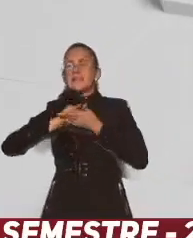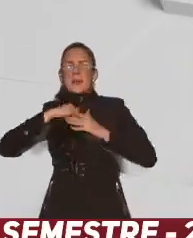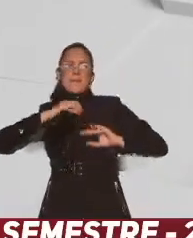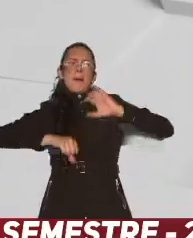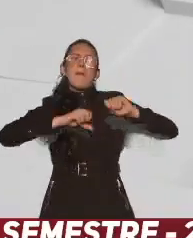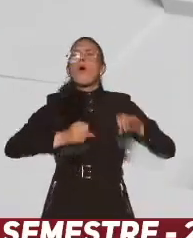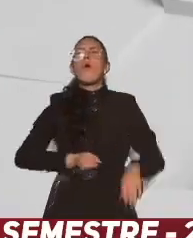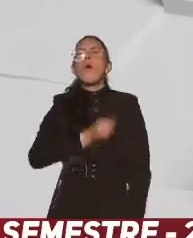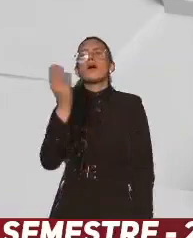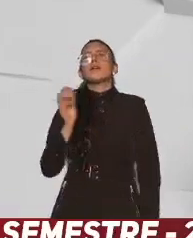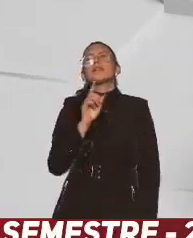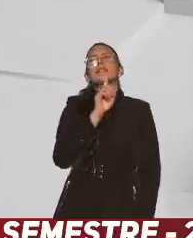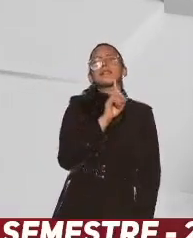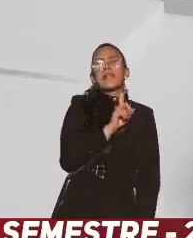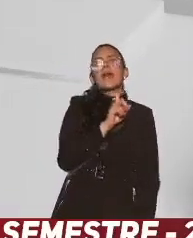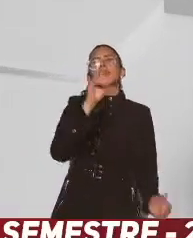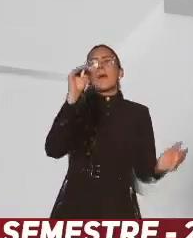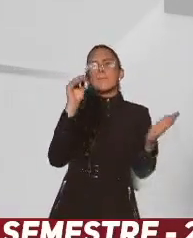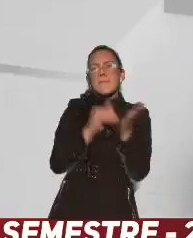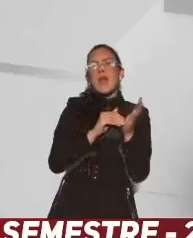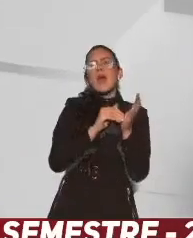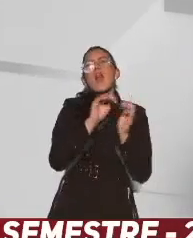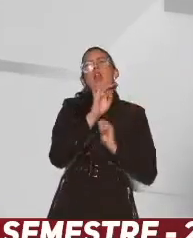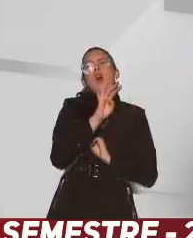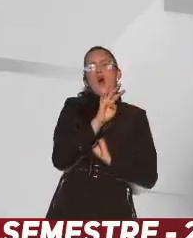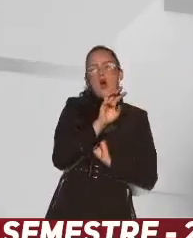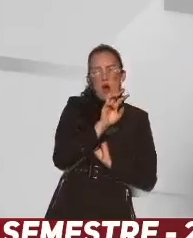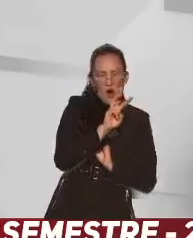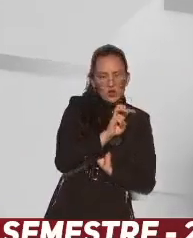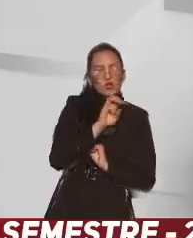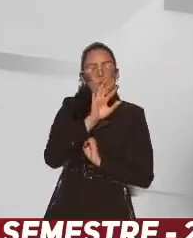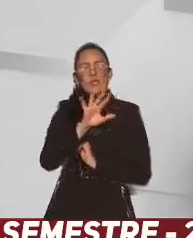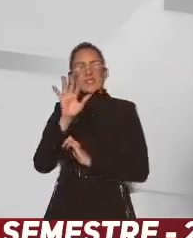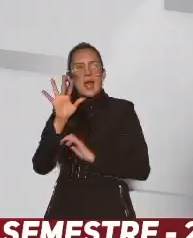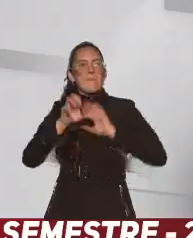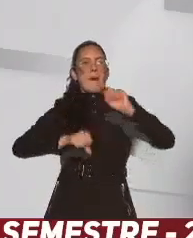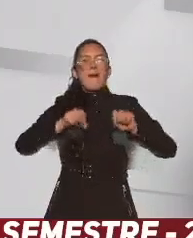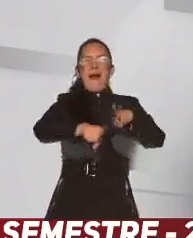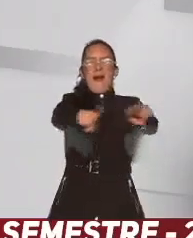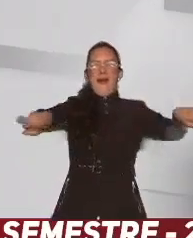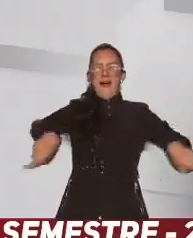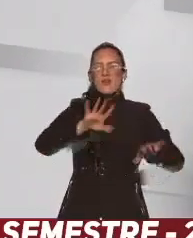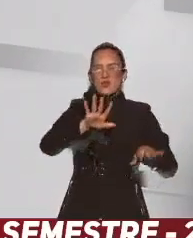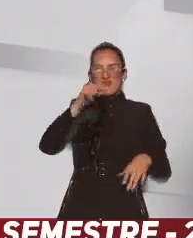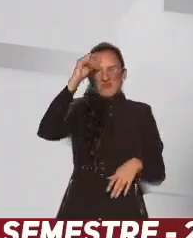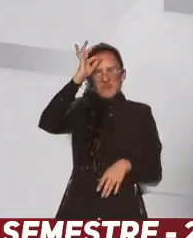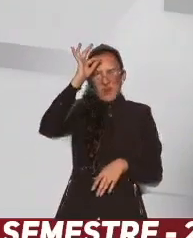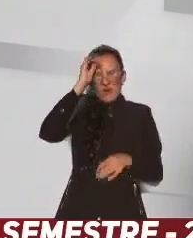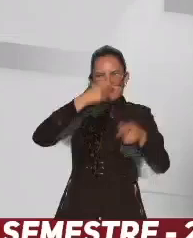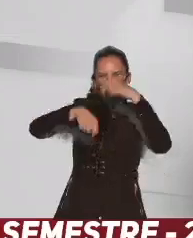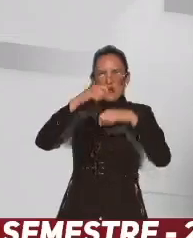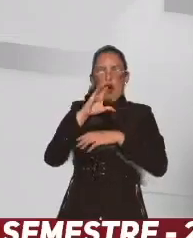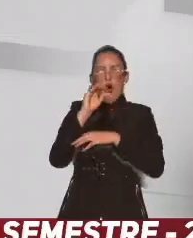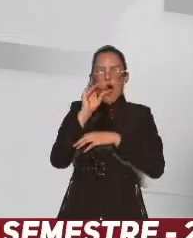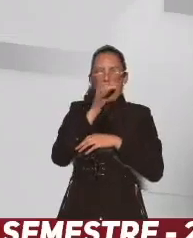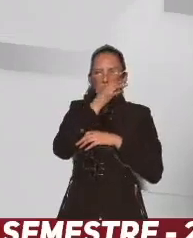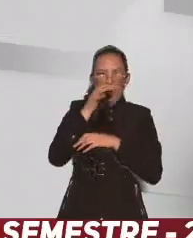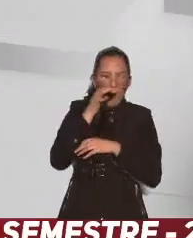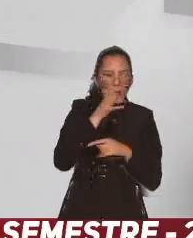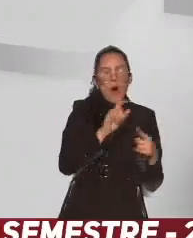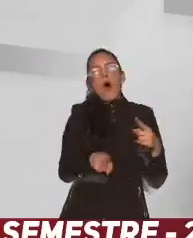6.855 hectáreas de hoja de coca, 43,3 toneladas de clorhidrato de cocaína,